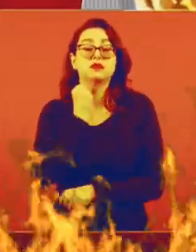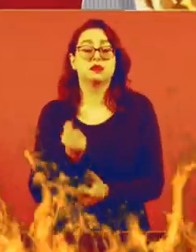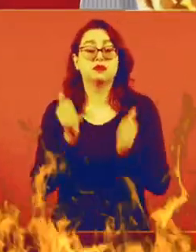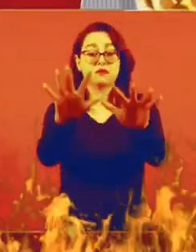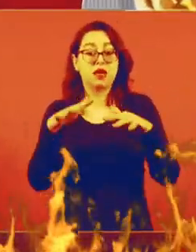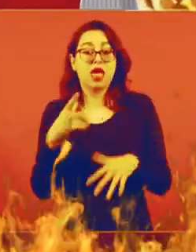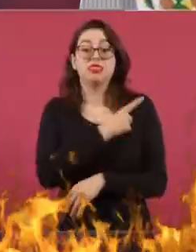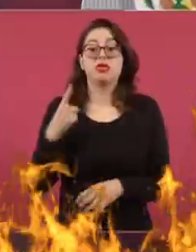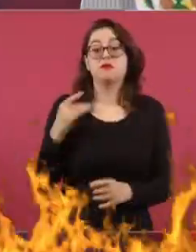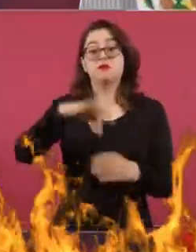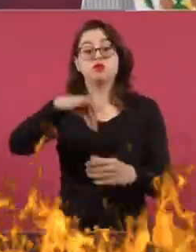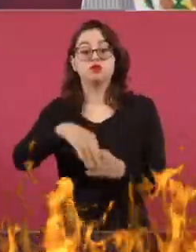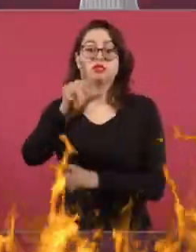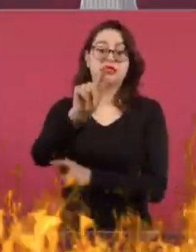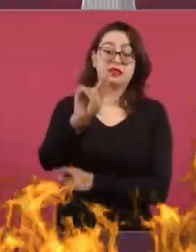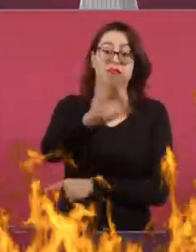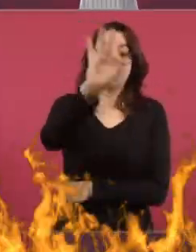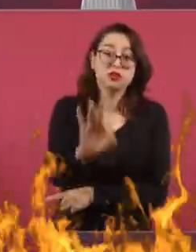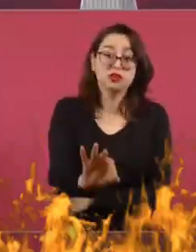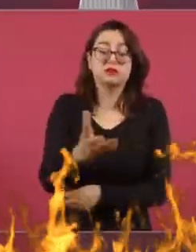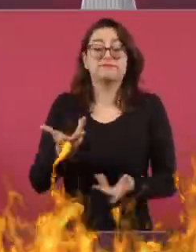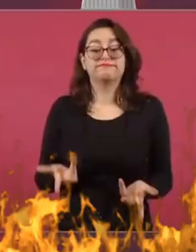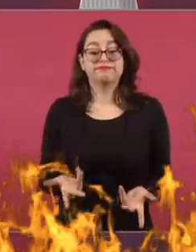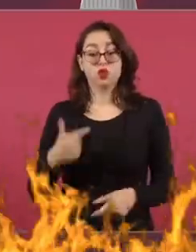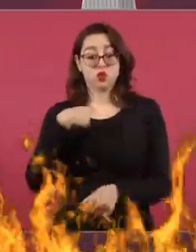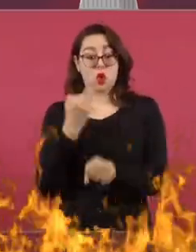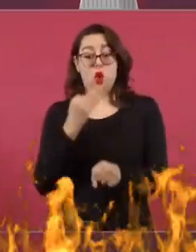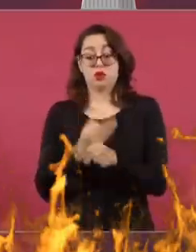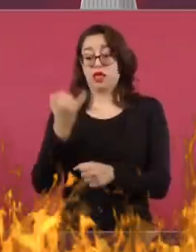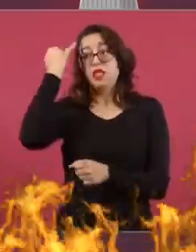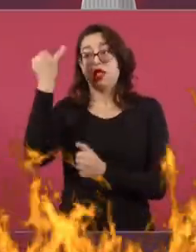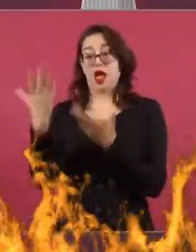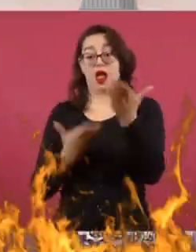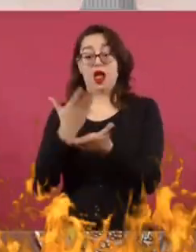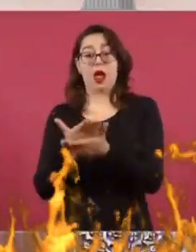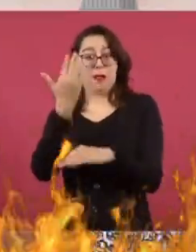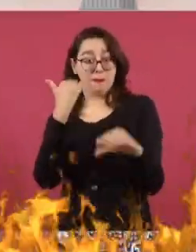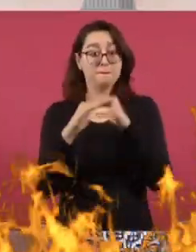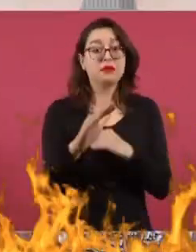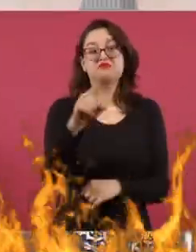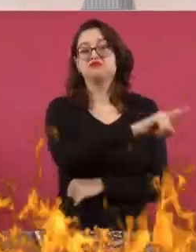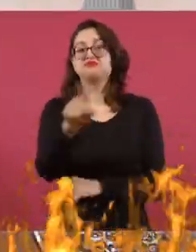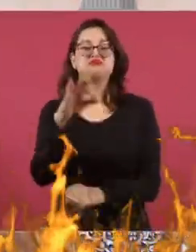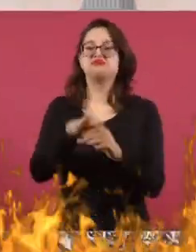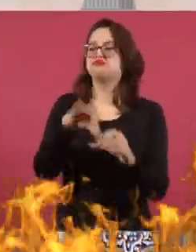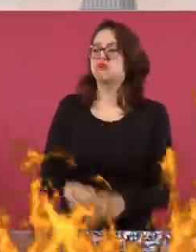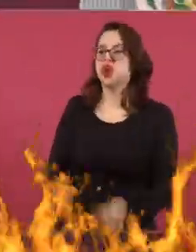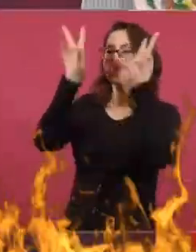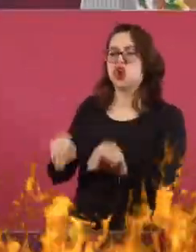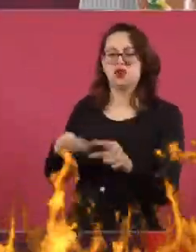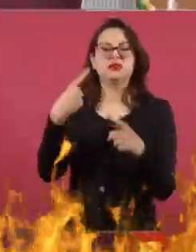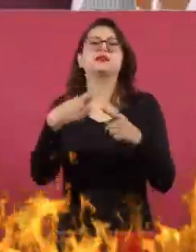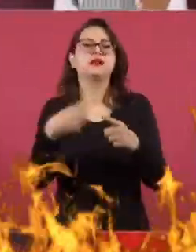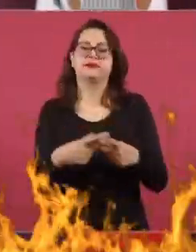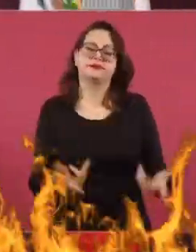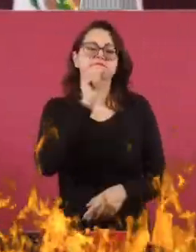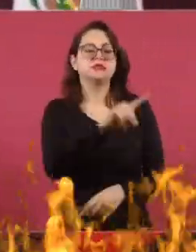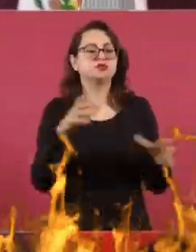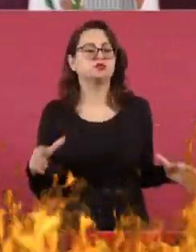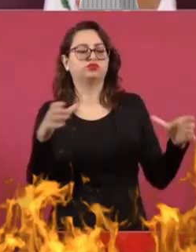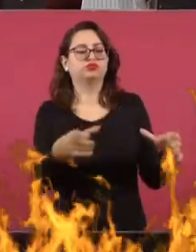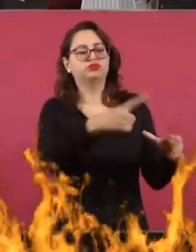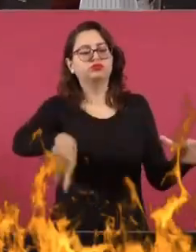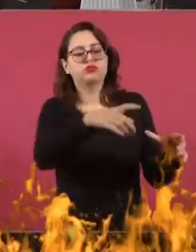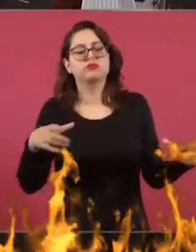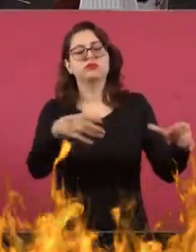calificada, 2/3 partes. Que ahora, si le envío, el bloque conservador, que tiene